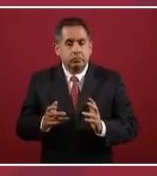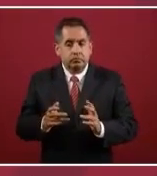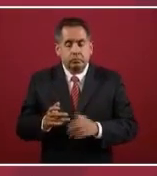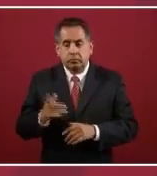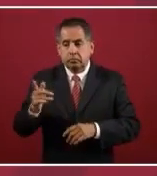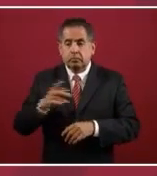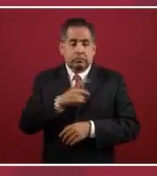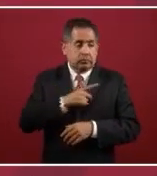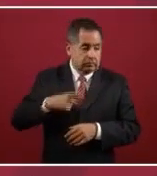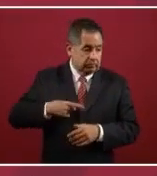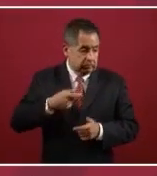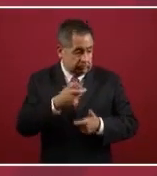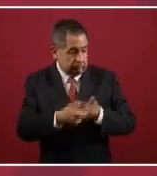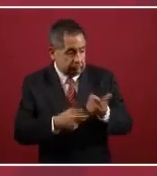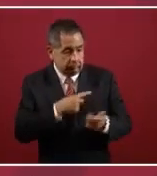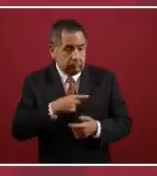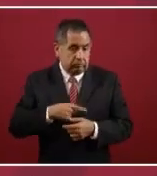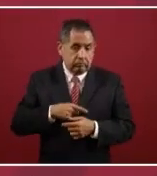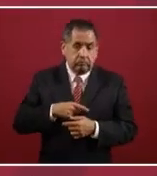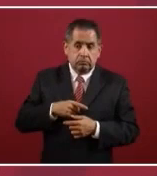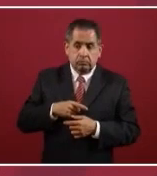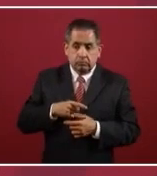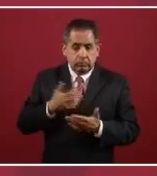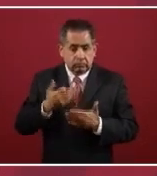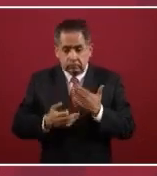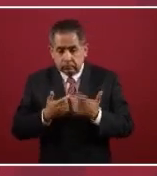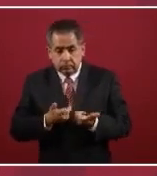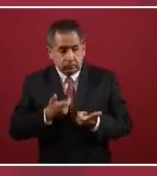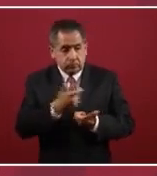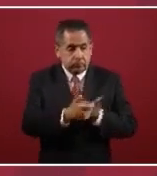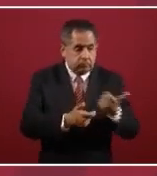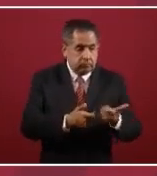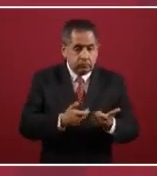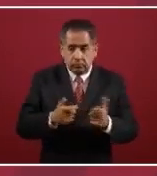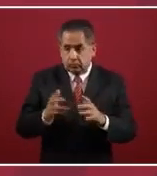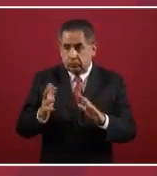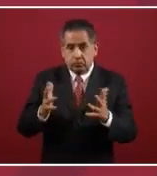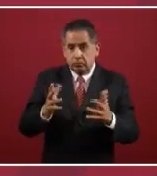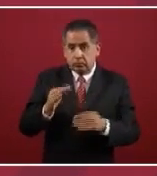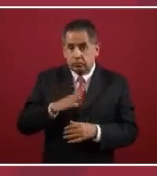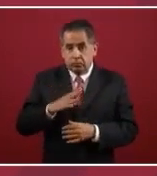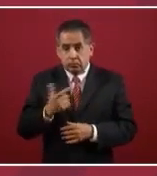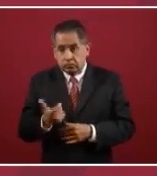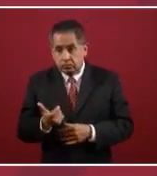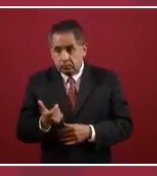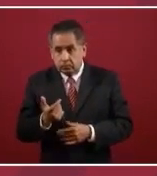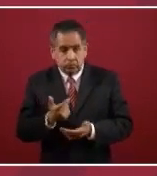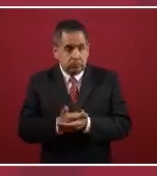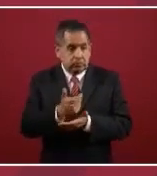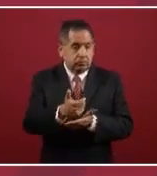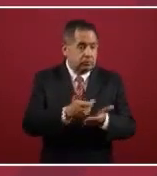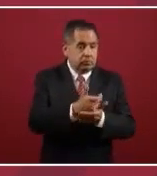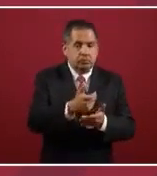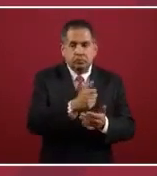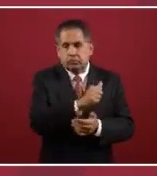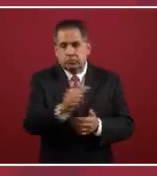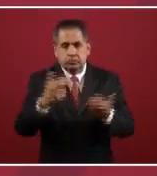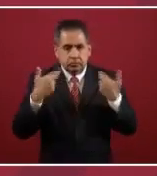tenemos un déficit, nos falta dinero, no hay para pagar la